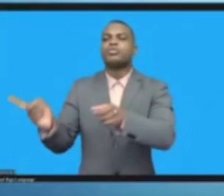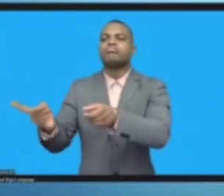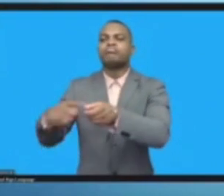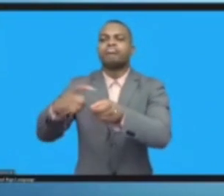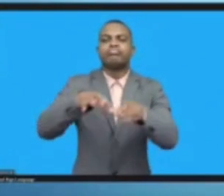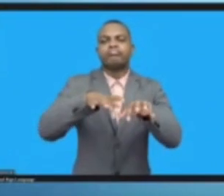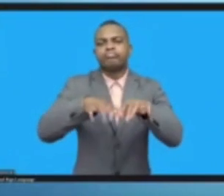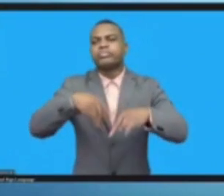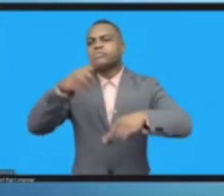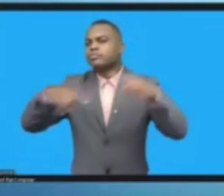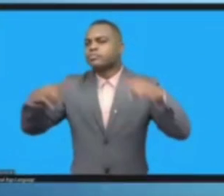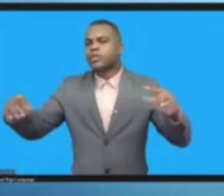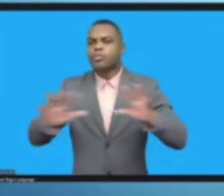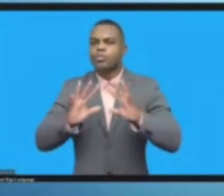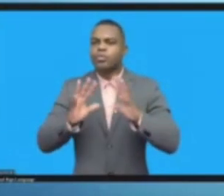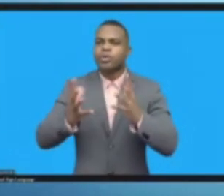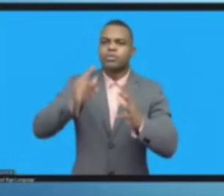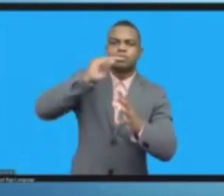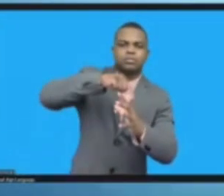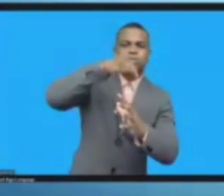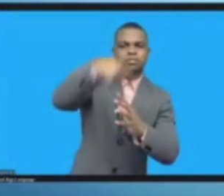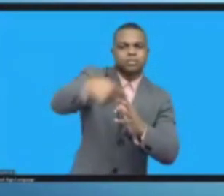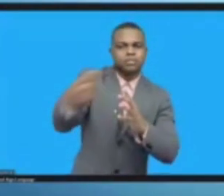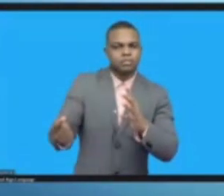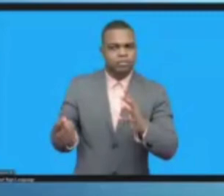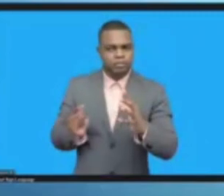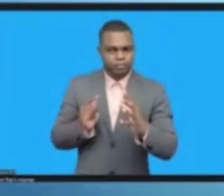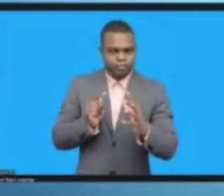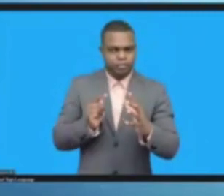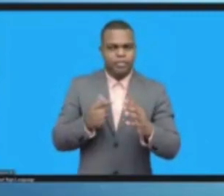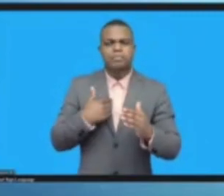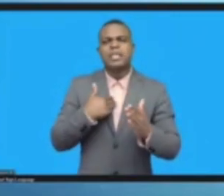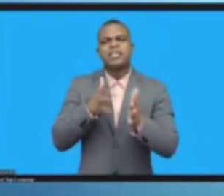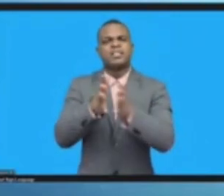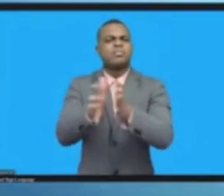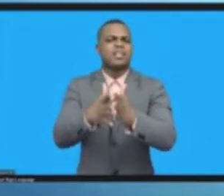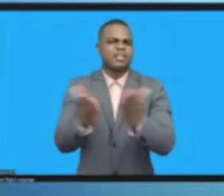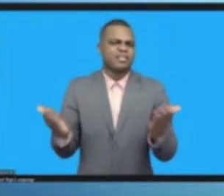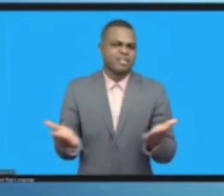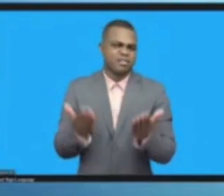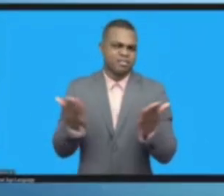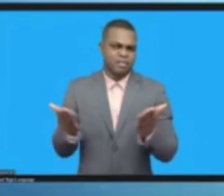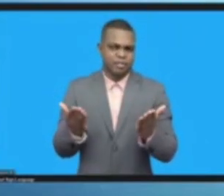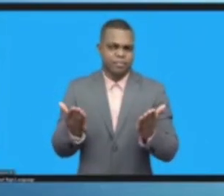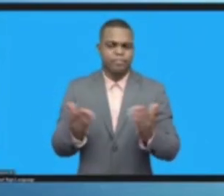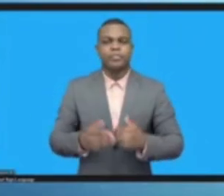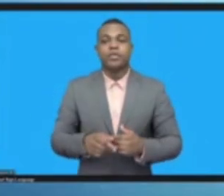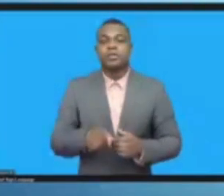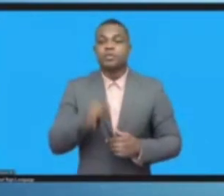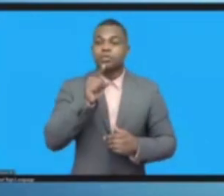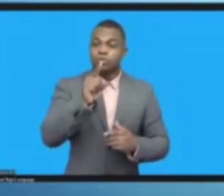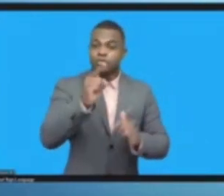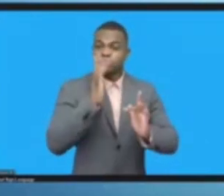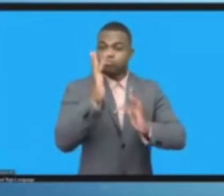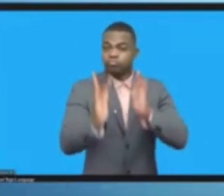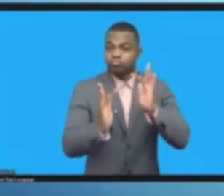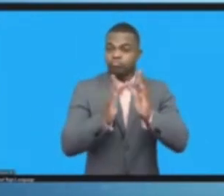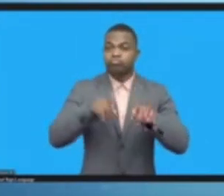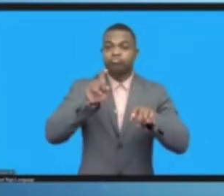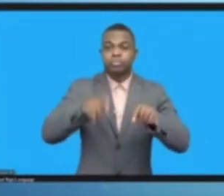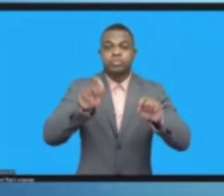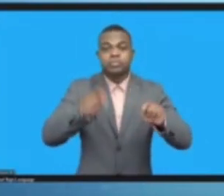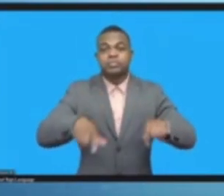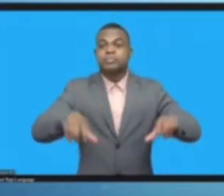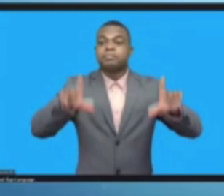y las direcciones de IP si no utilizan esto no están en internet ya muchas veces cuando